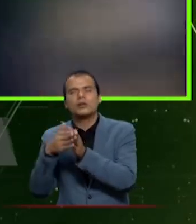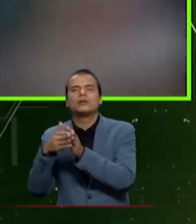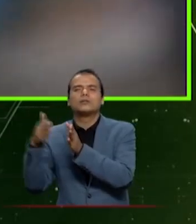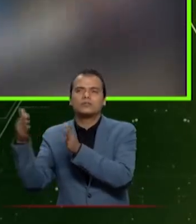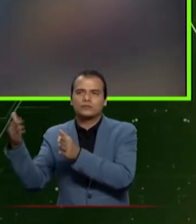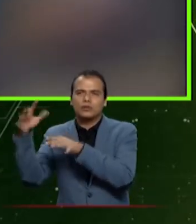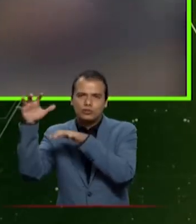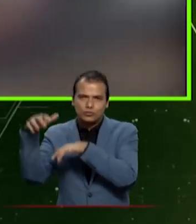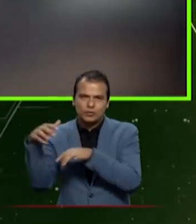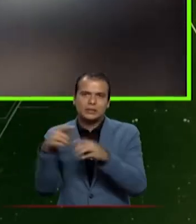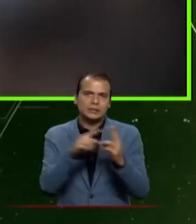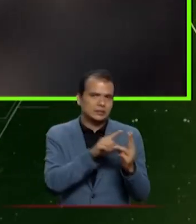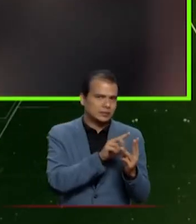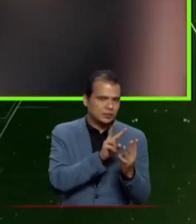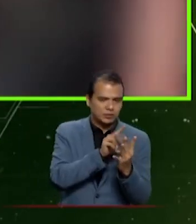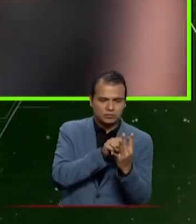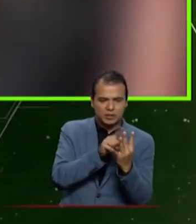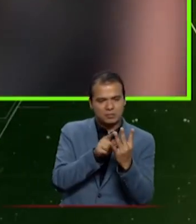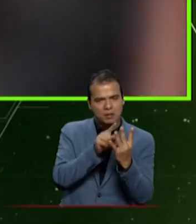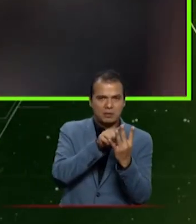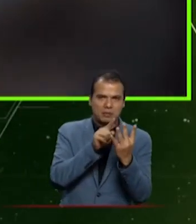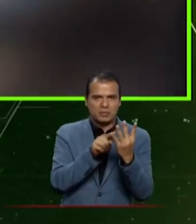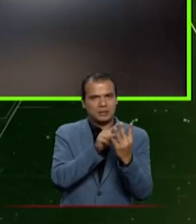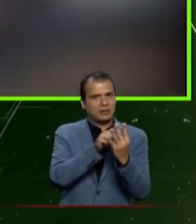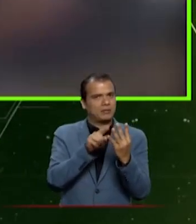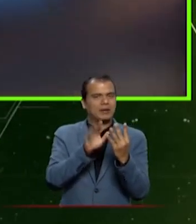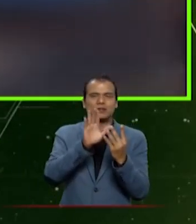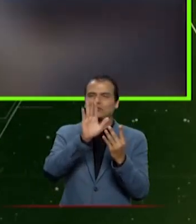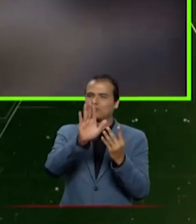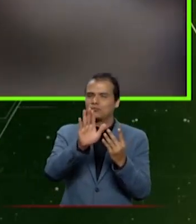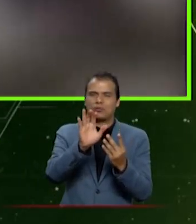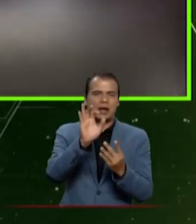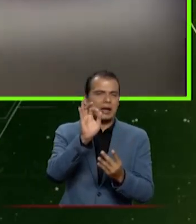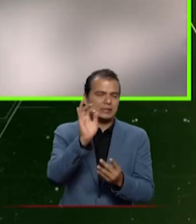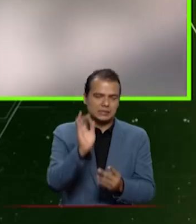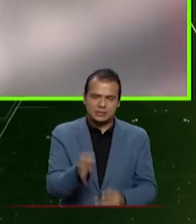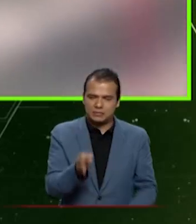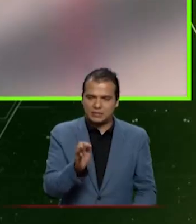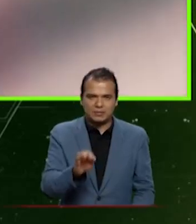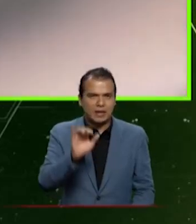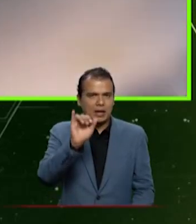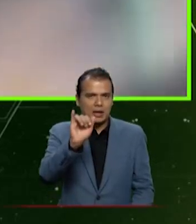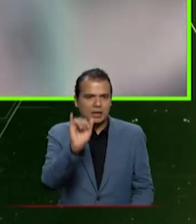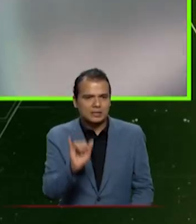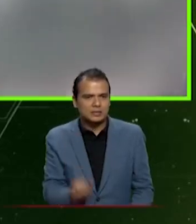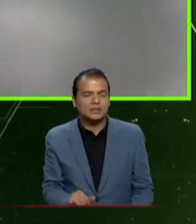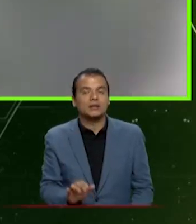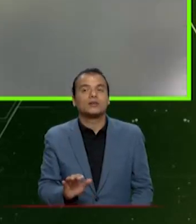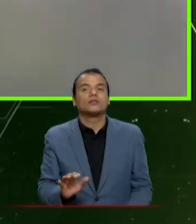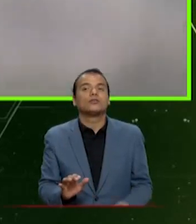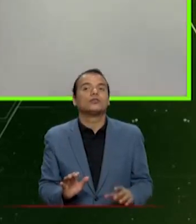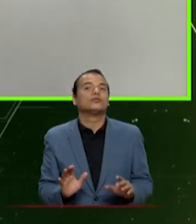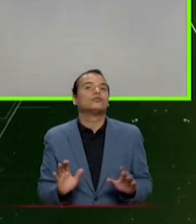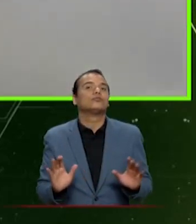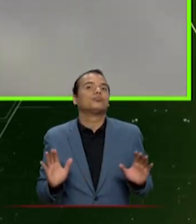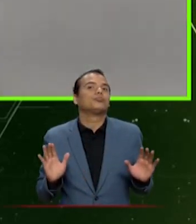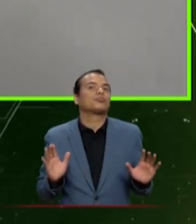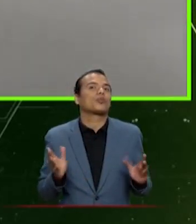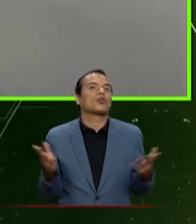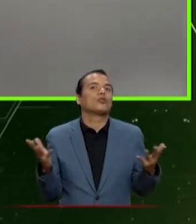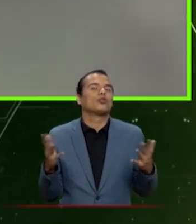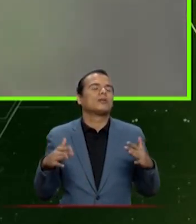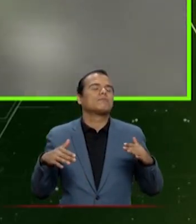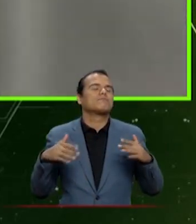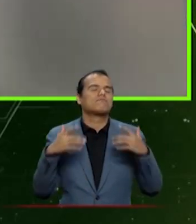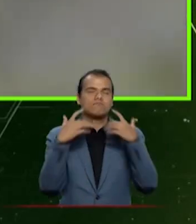esta intensidad en el territorio aquí es que quién se gana la lotería qué parte del territorio gana la